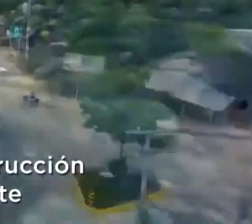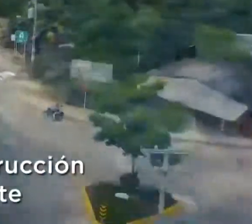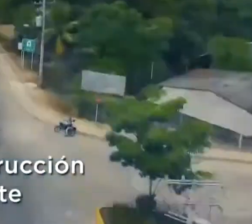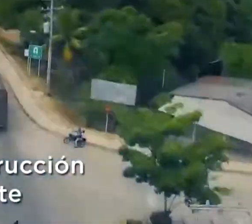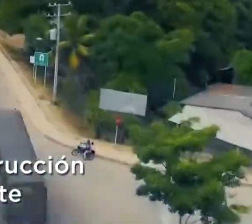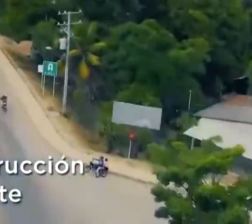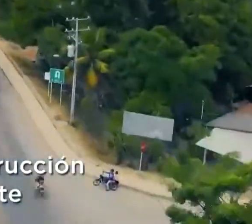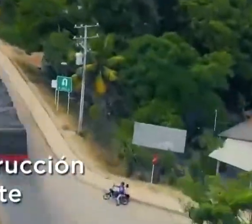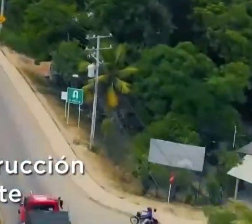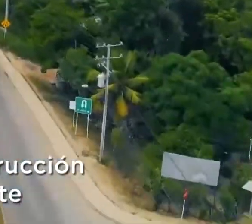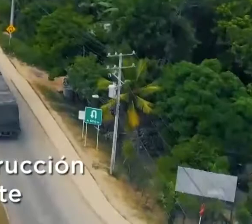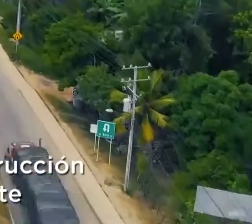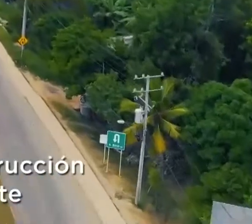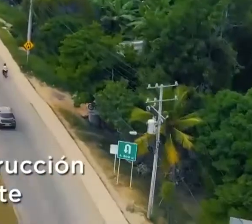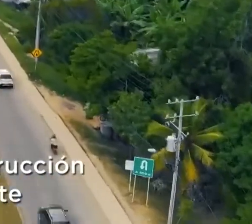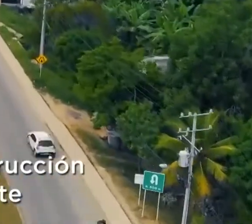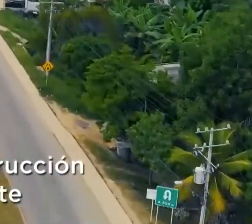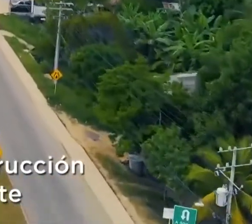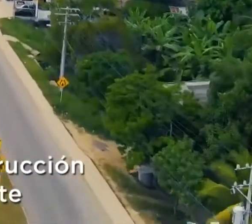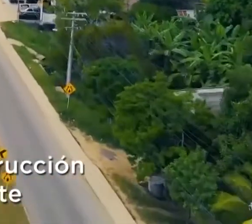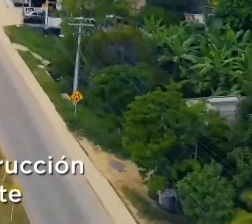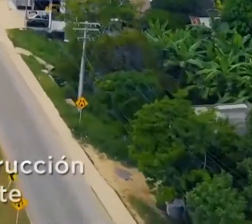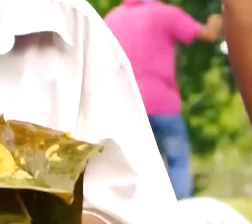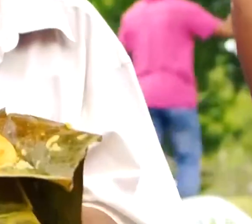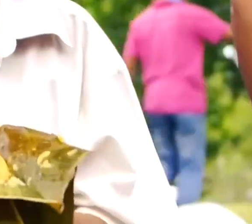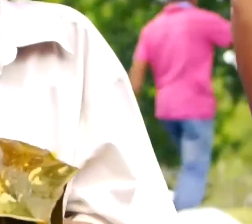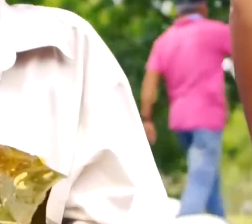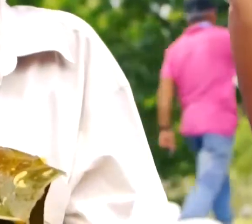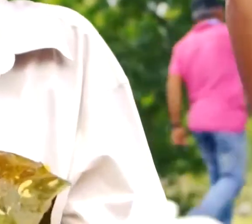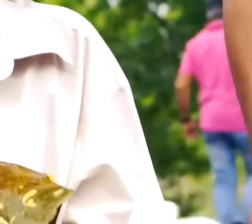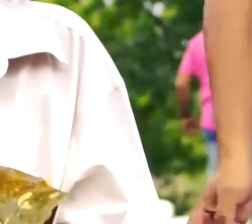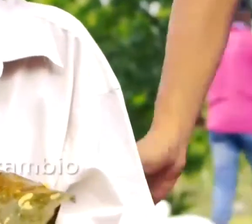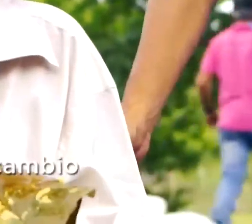para aportarle a la construcción de un Sucre diferente.